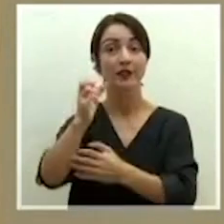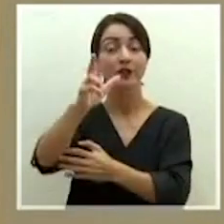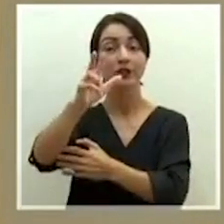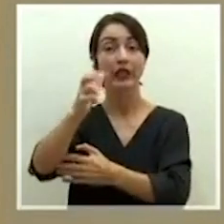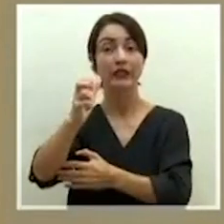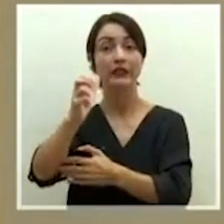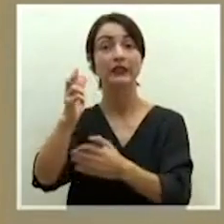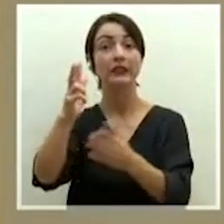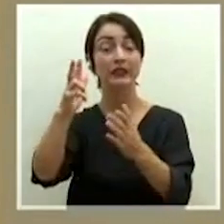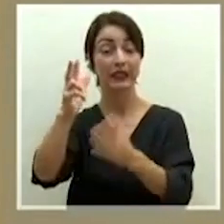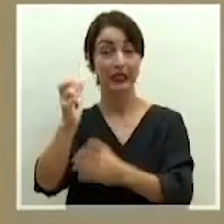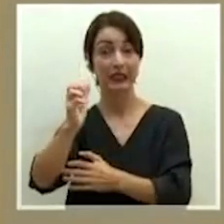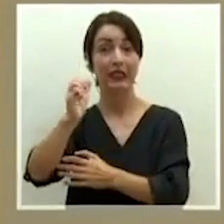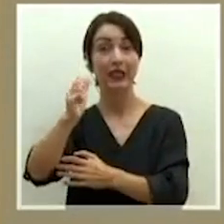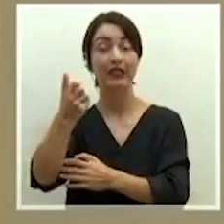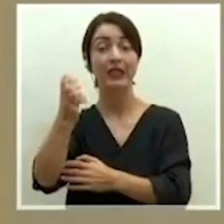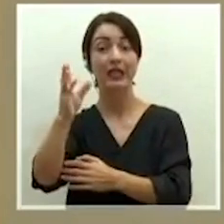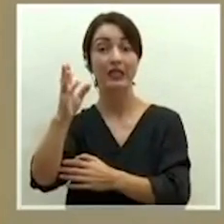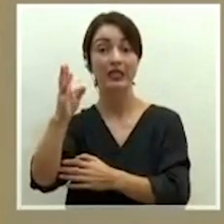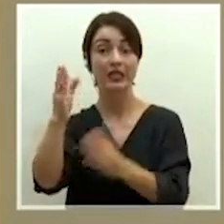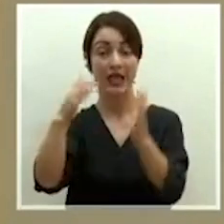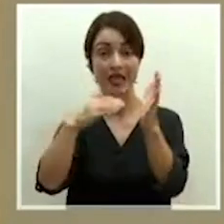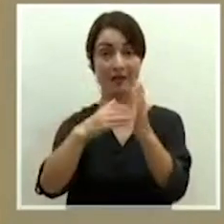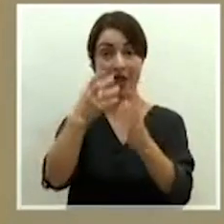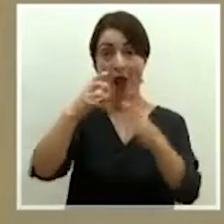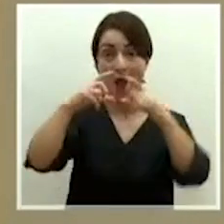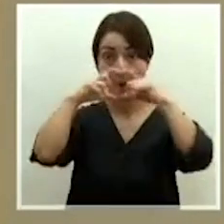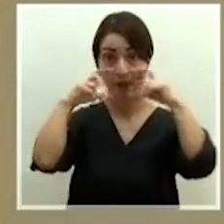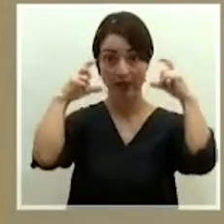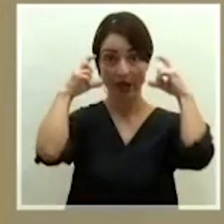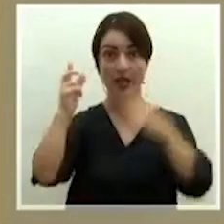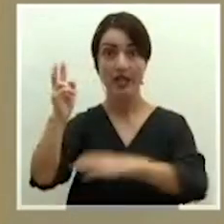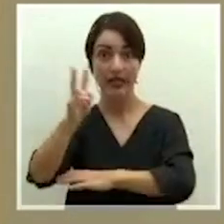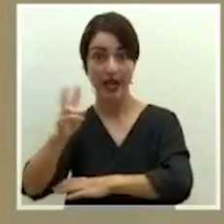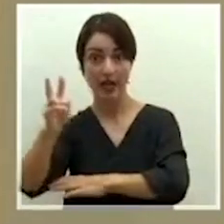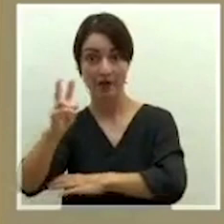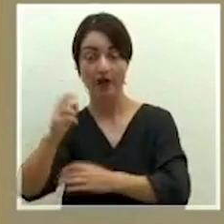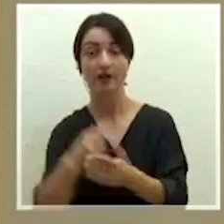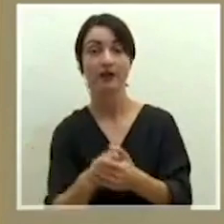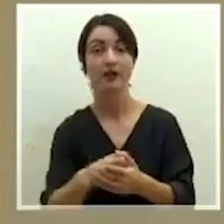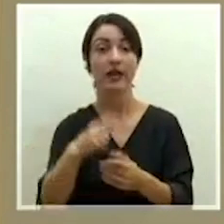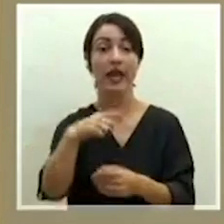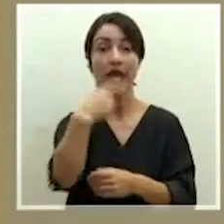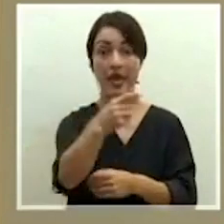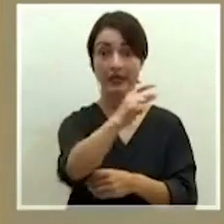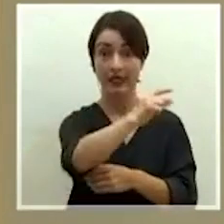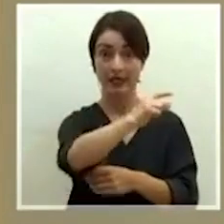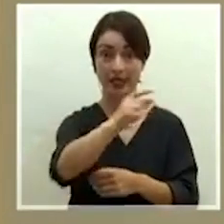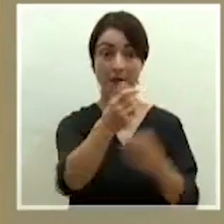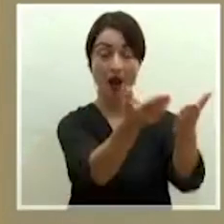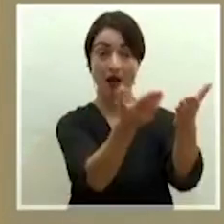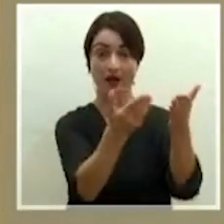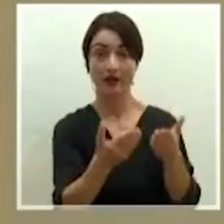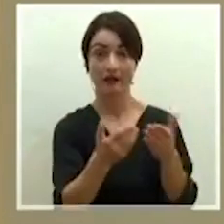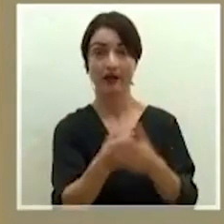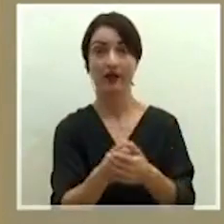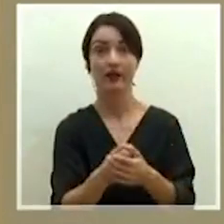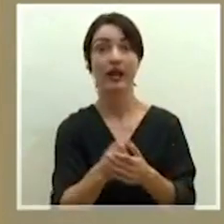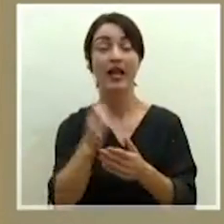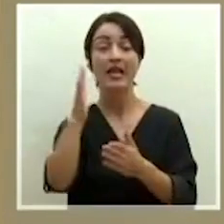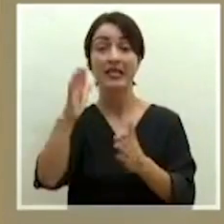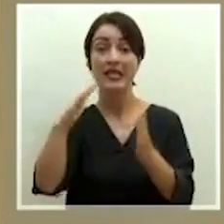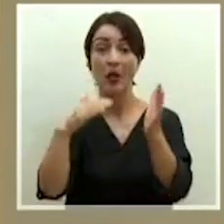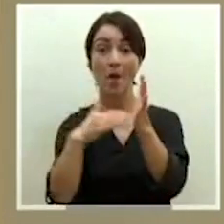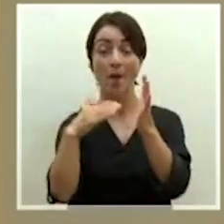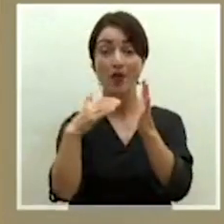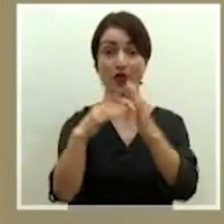316 mil mascarillas el viernes, y esta semana que viene vamos a estar recibiendo 5 millones